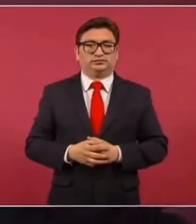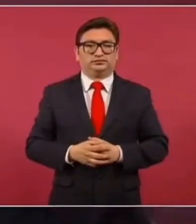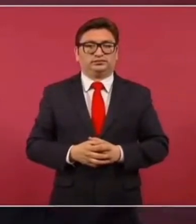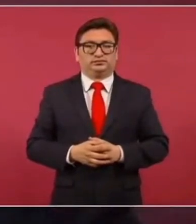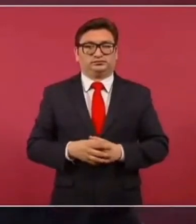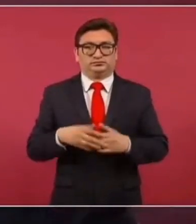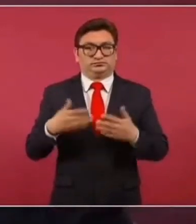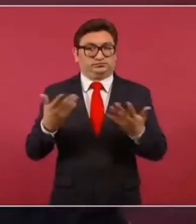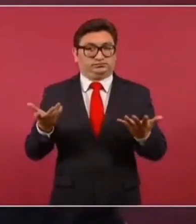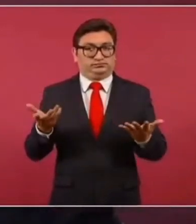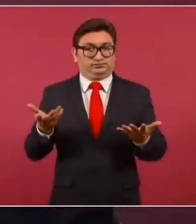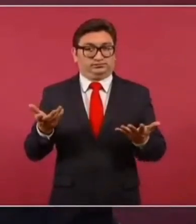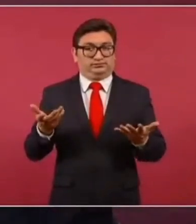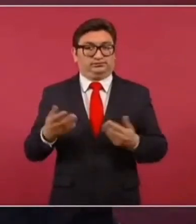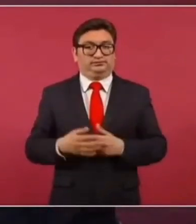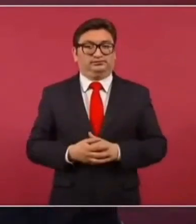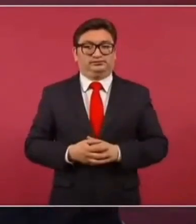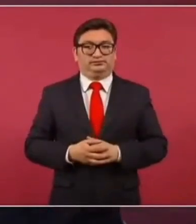Digo,